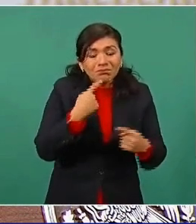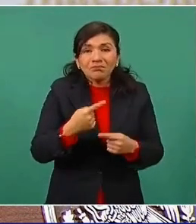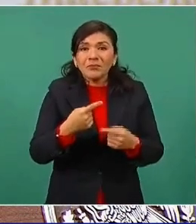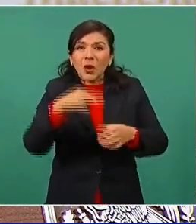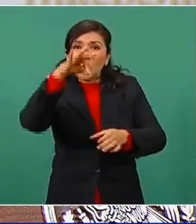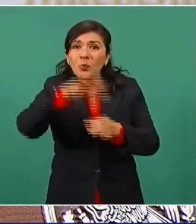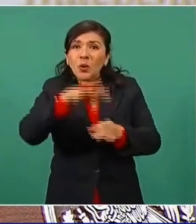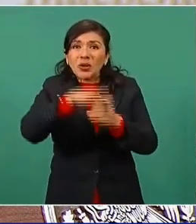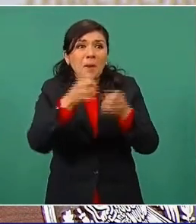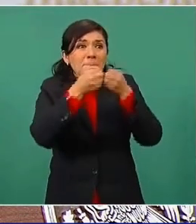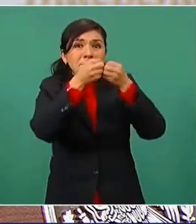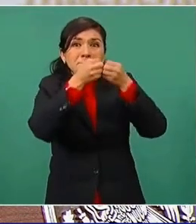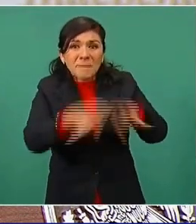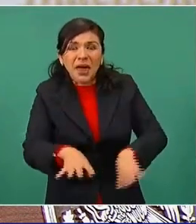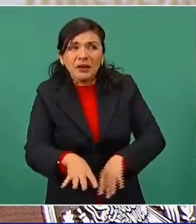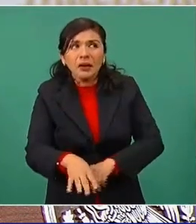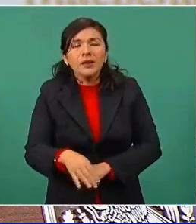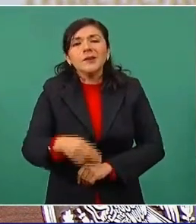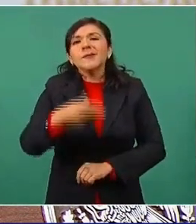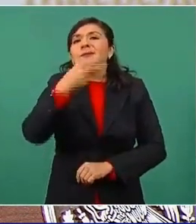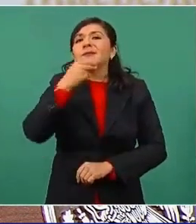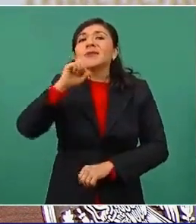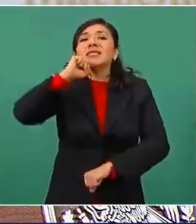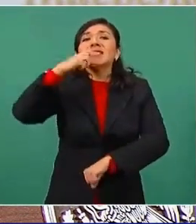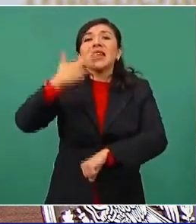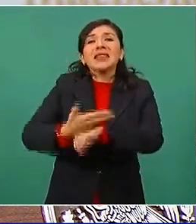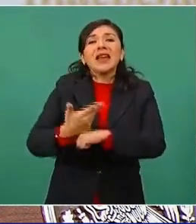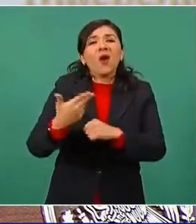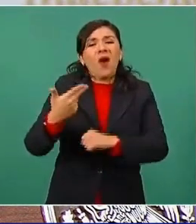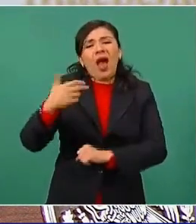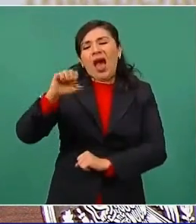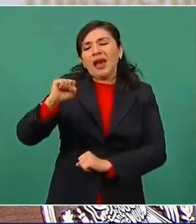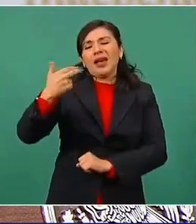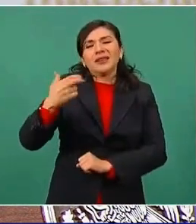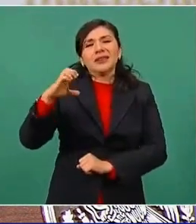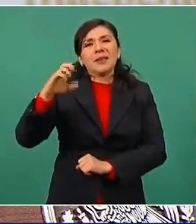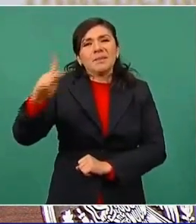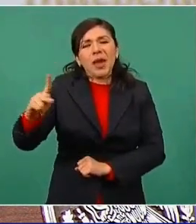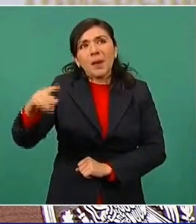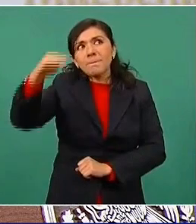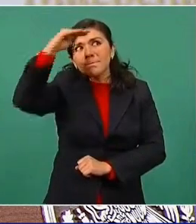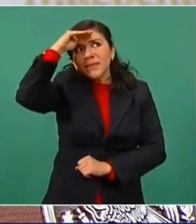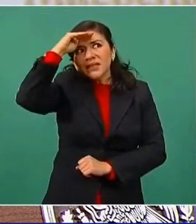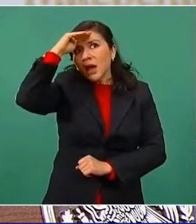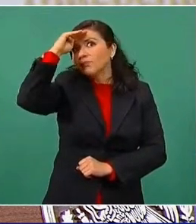propuso que se le diera autonomía al SAT